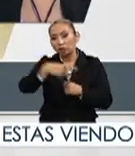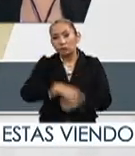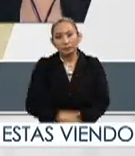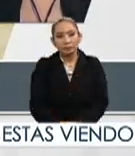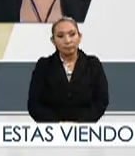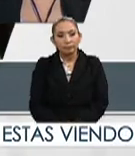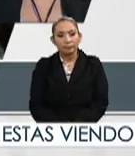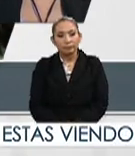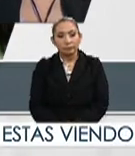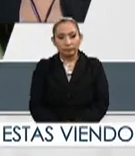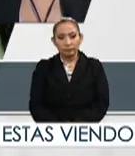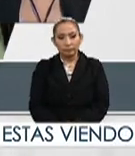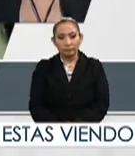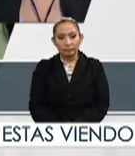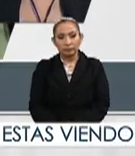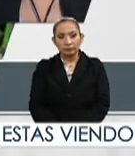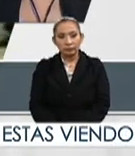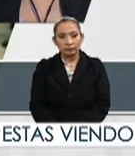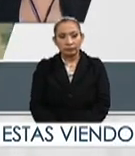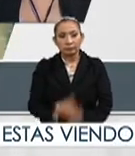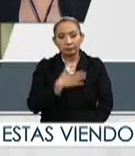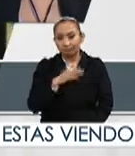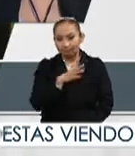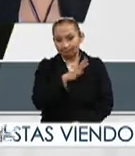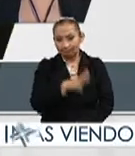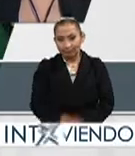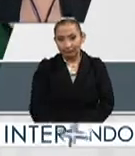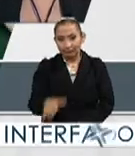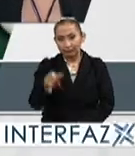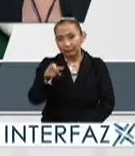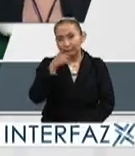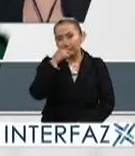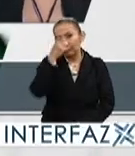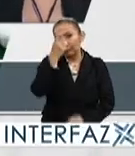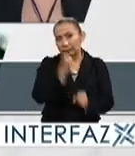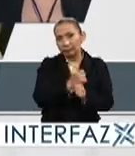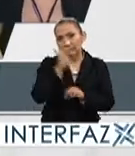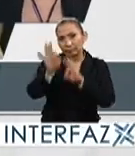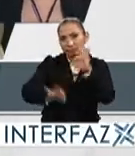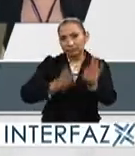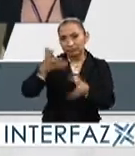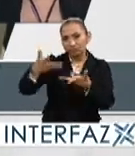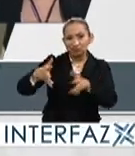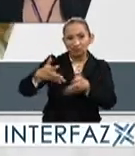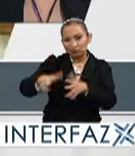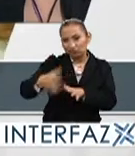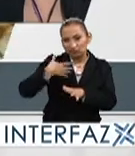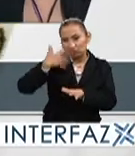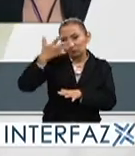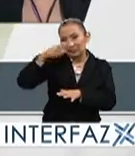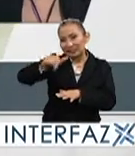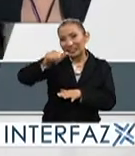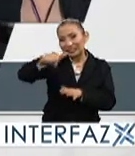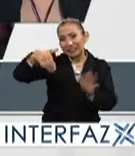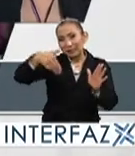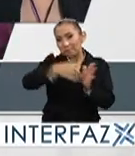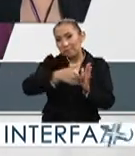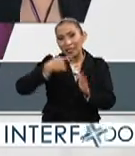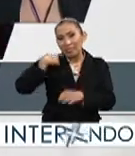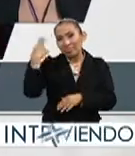ustedes. Bueno, en términos generales, digamos que al año se atienden aproximadamente unos